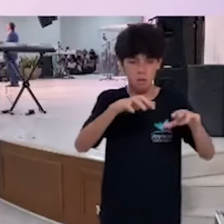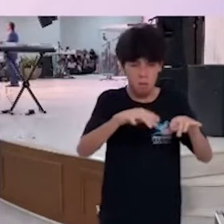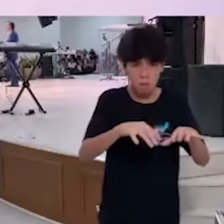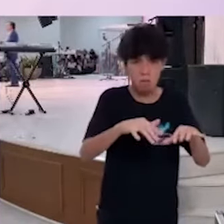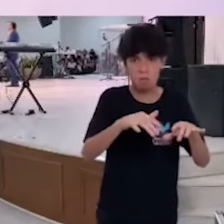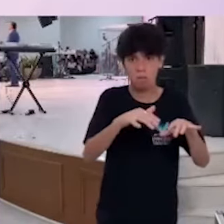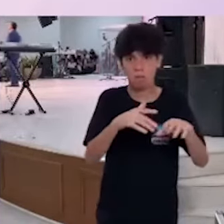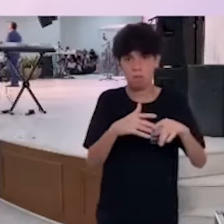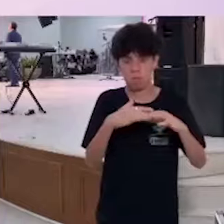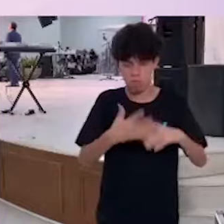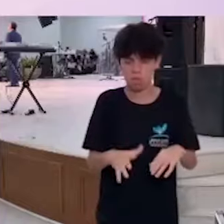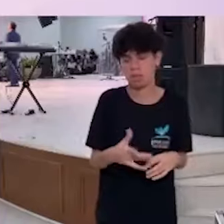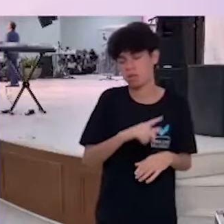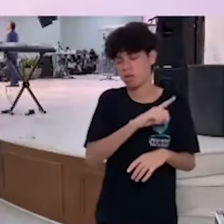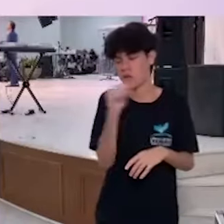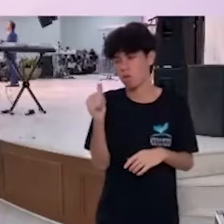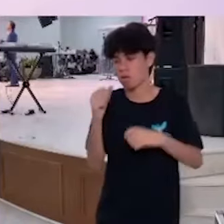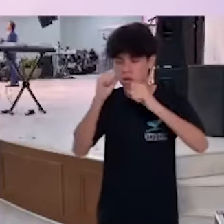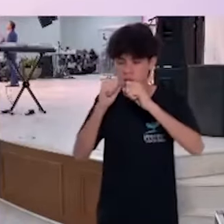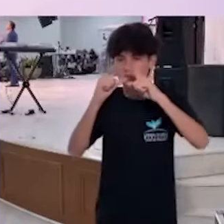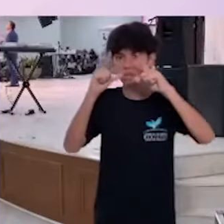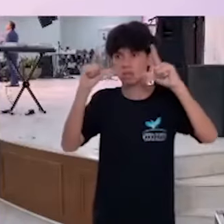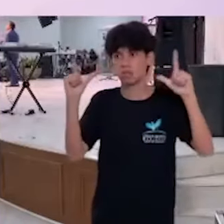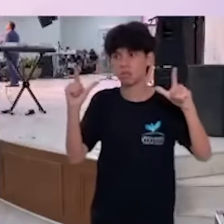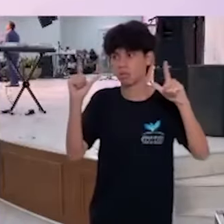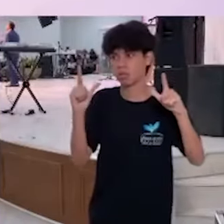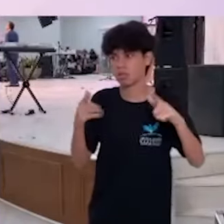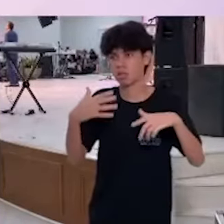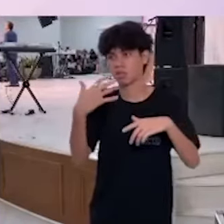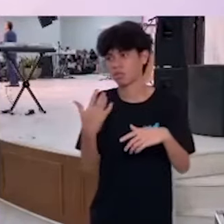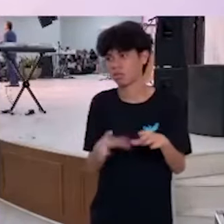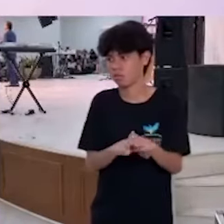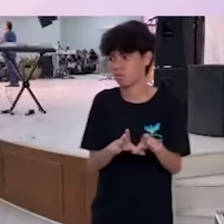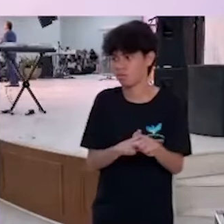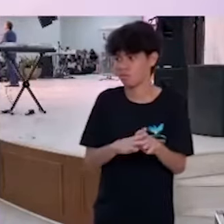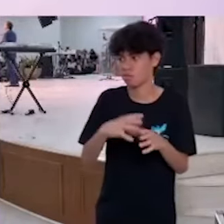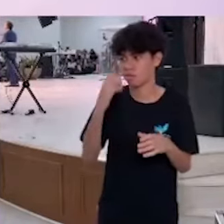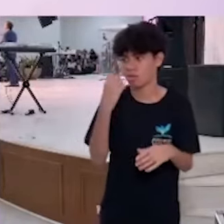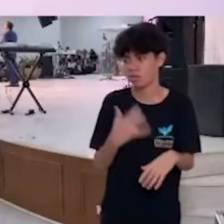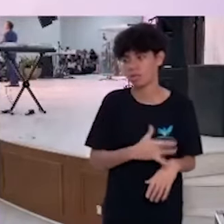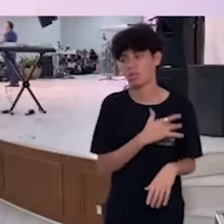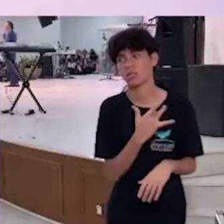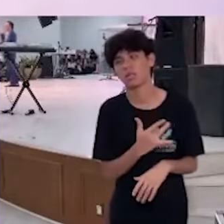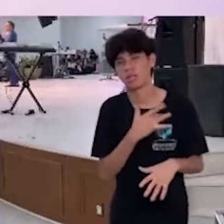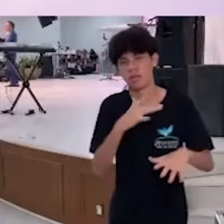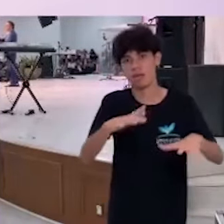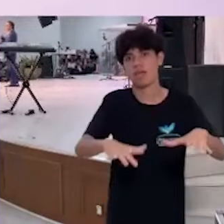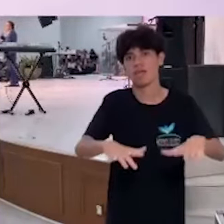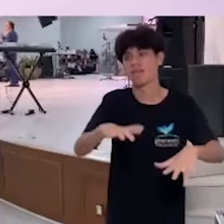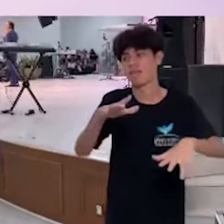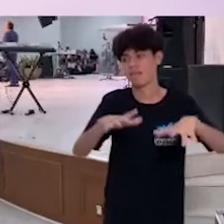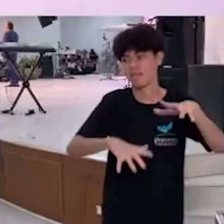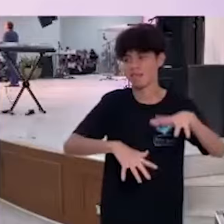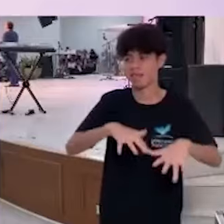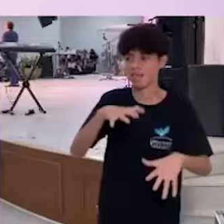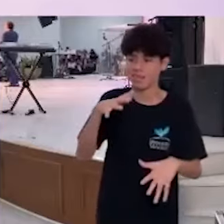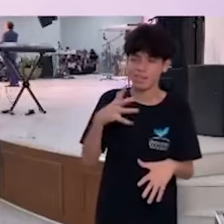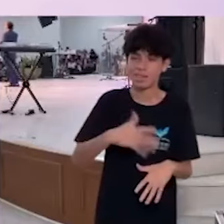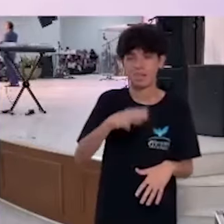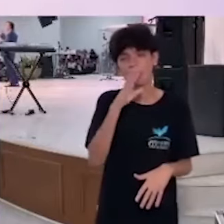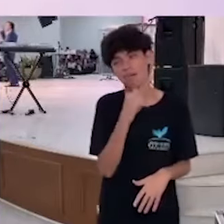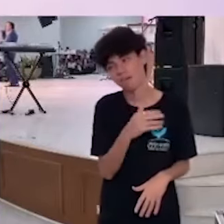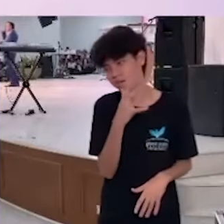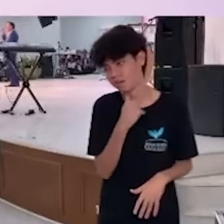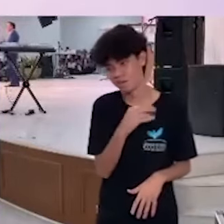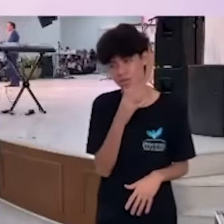así como zombie, ¿verdad? Dices, ay, Señor, Padre, no sabes, dices una palabra por otra palabra. Y dices, Señor, ya,